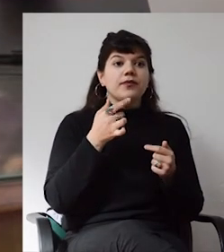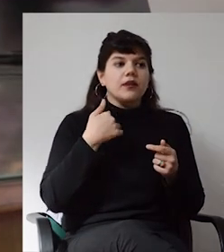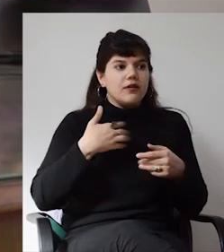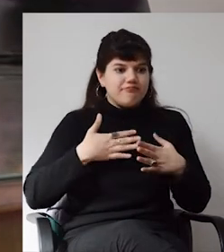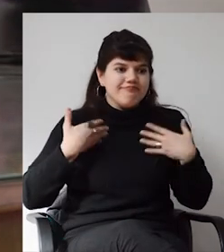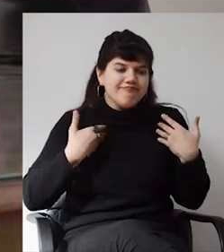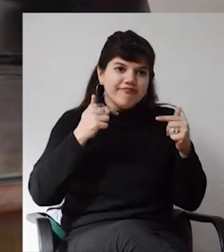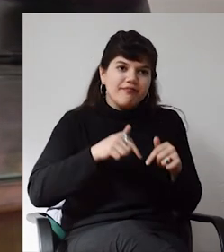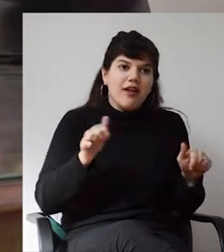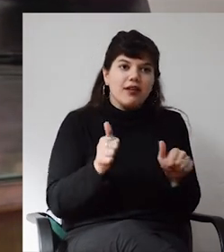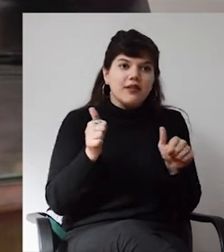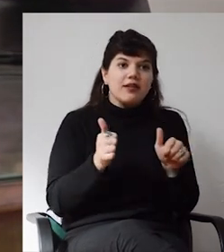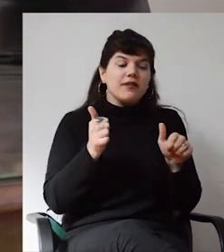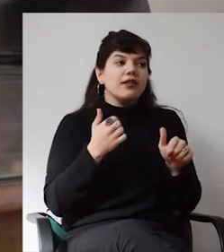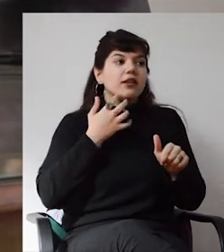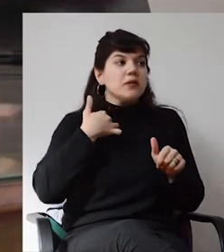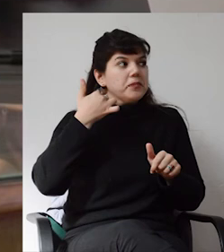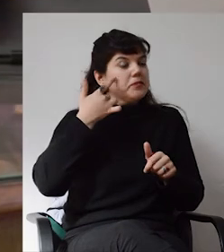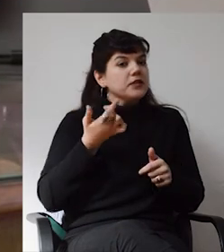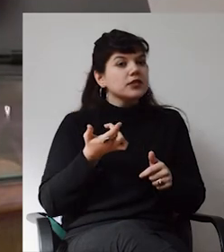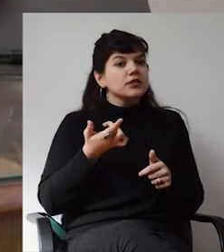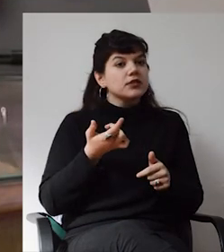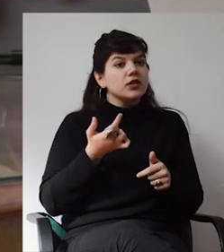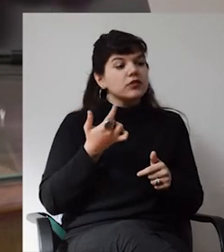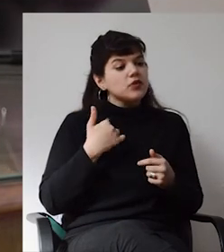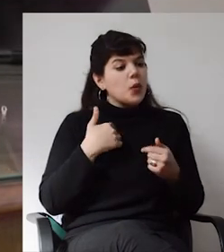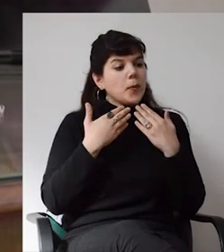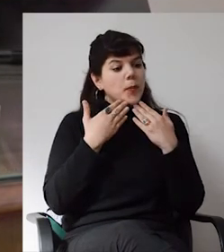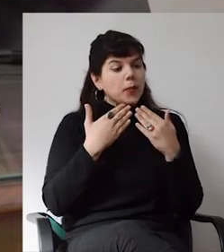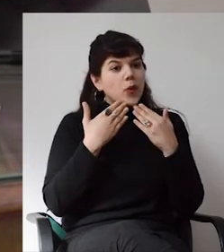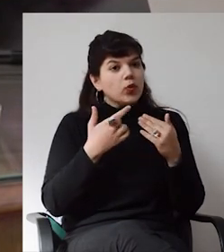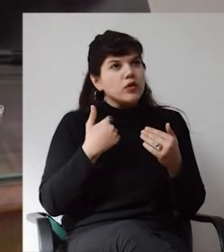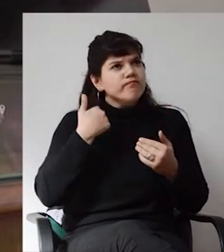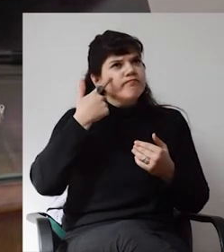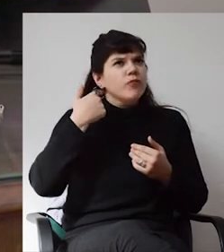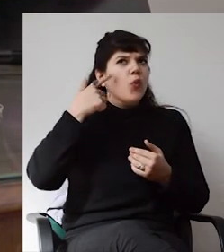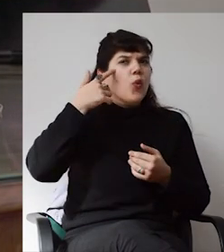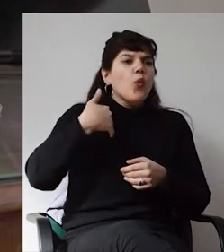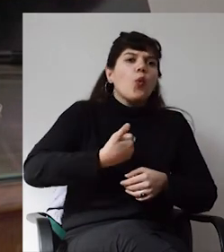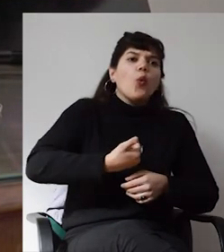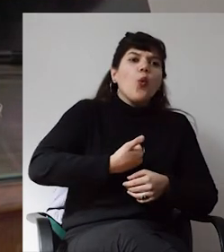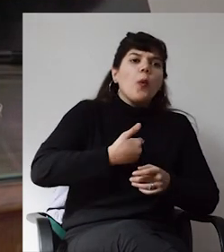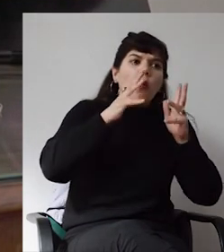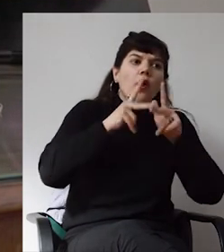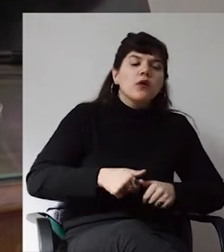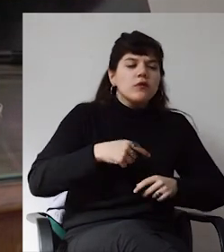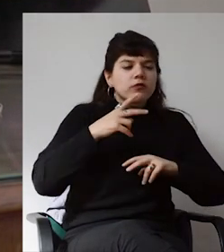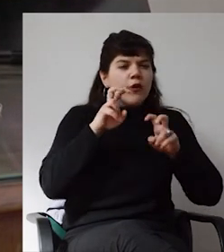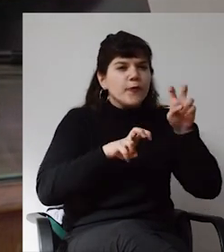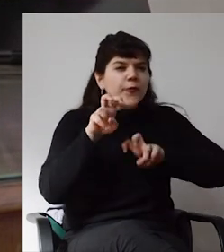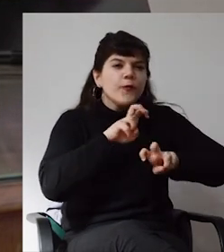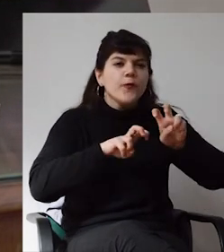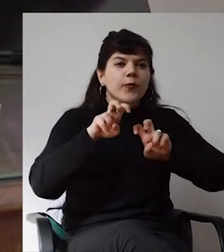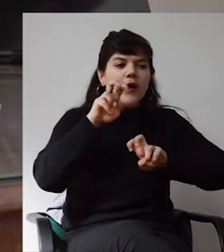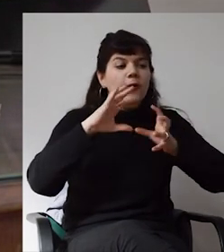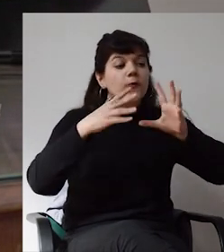este tipo de actividades. Me parece que si nos preguntamos, bueno, cómo la organización puede ir